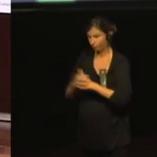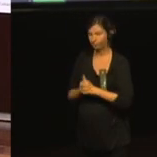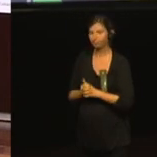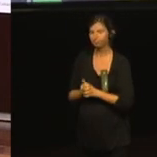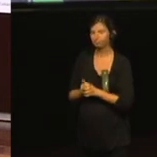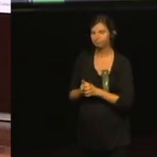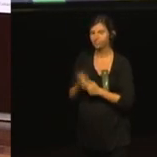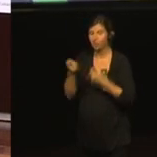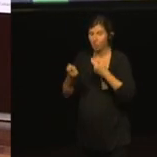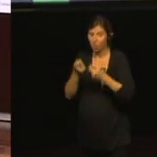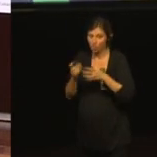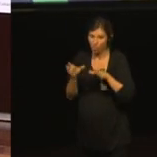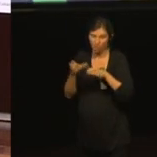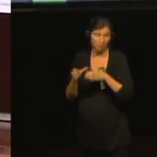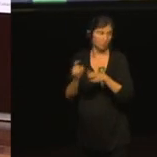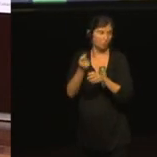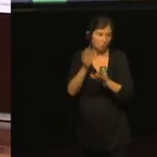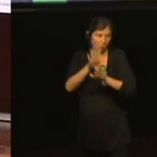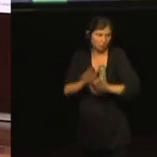perdonadme.